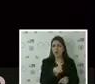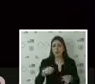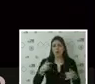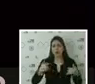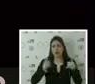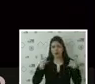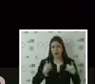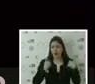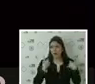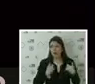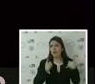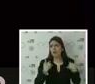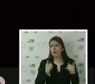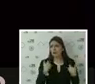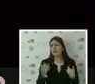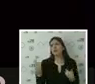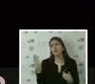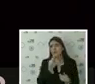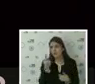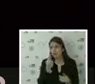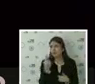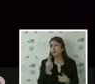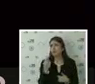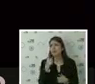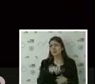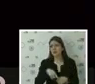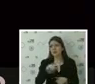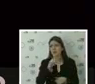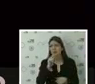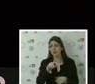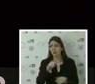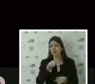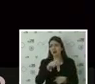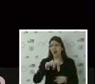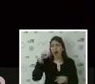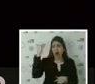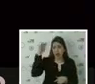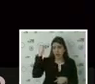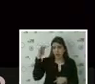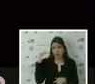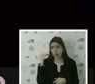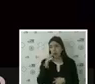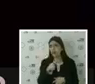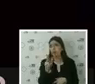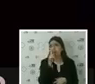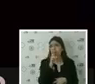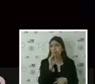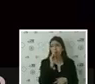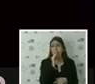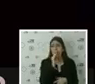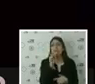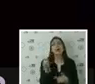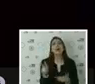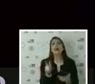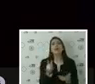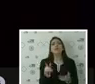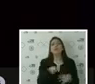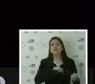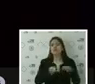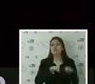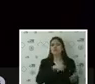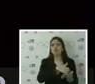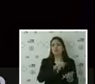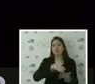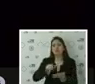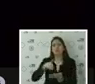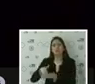por ellos. Pues también hay que pensar que gran parte de los adultos, que son sus padres, perdieron sus trabajos durante esta